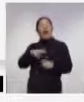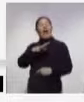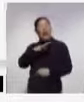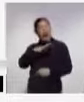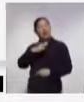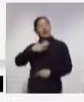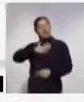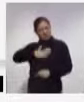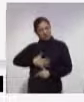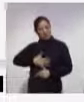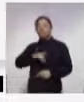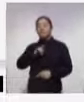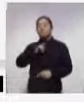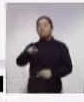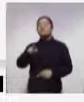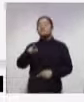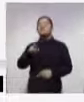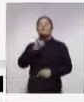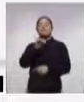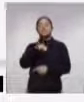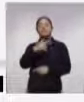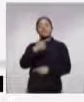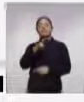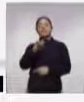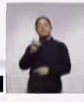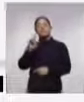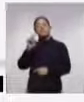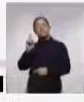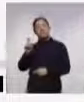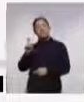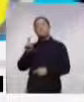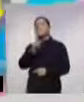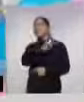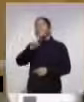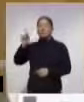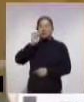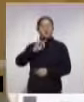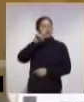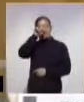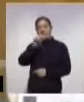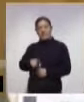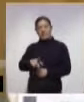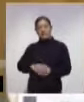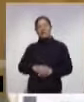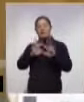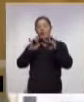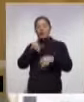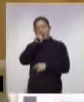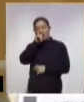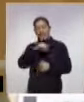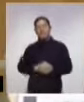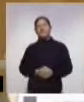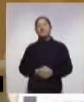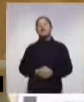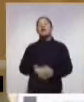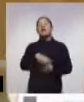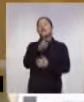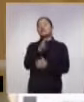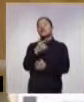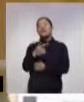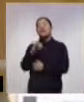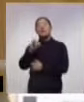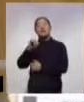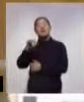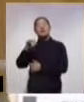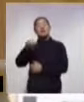Ingrid, habrá justicia para todas las mujeres, escribió en su cuenta de Twitter. La Fiscalía General de la República nunca propuso modificar el